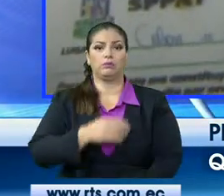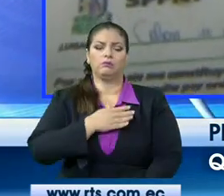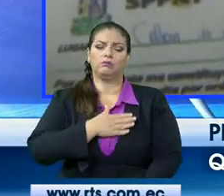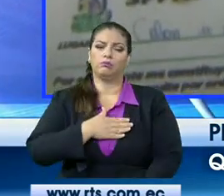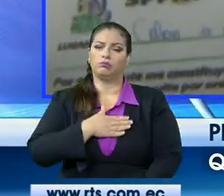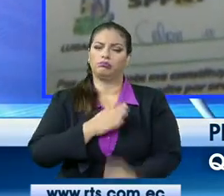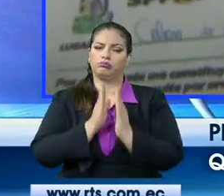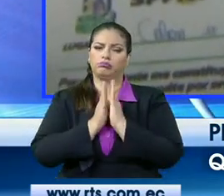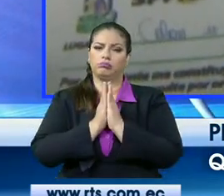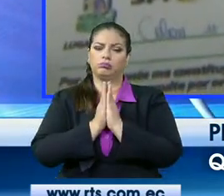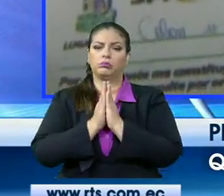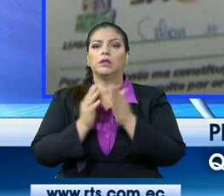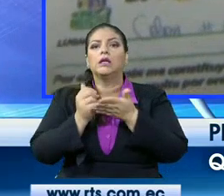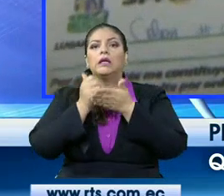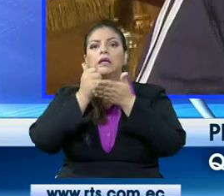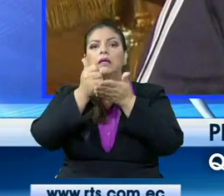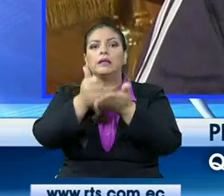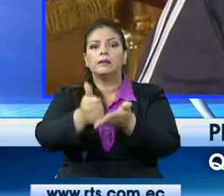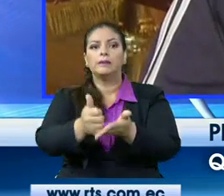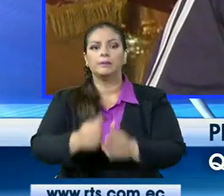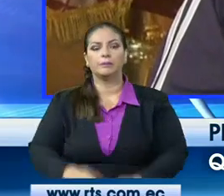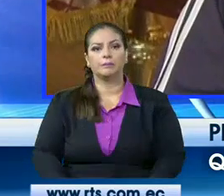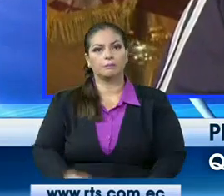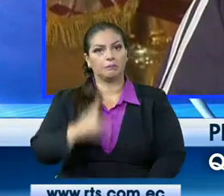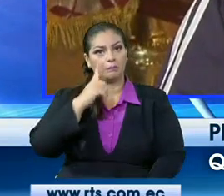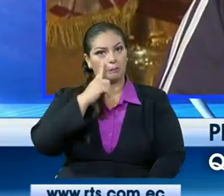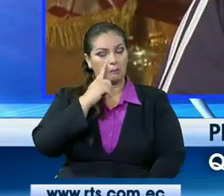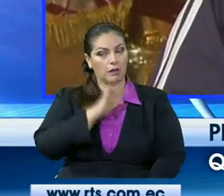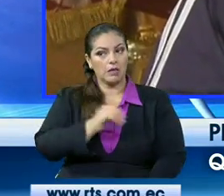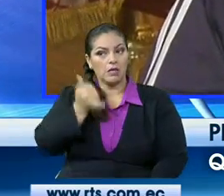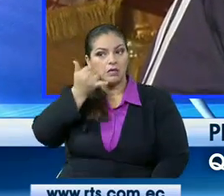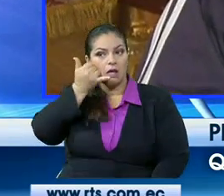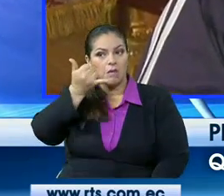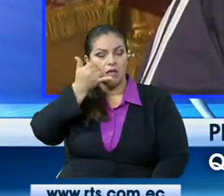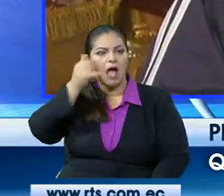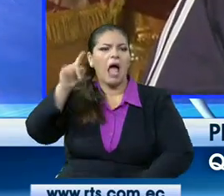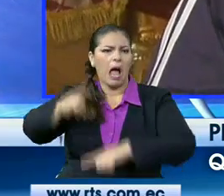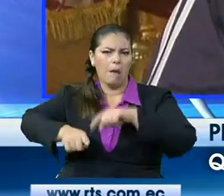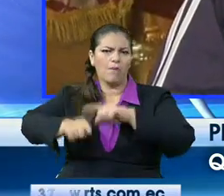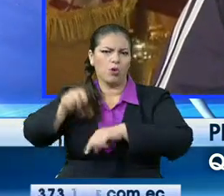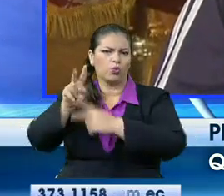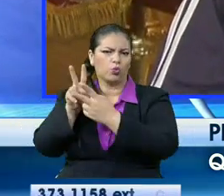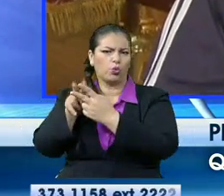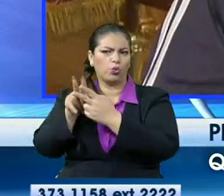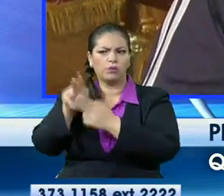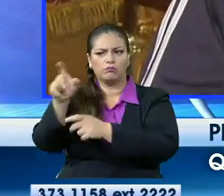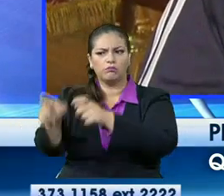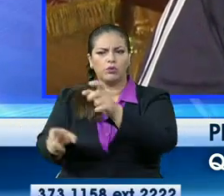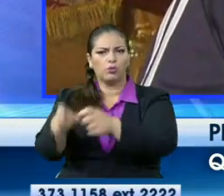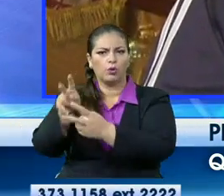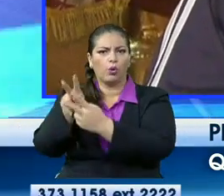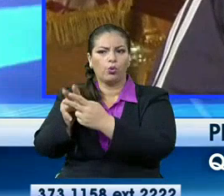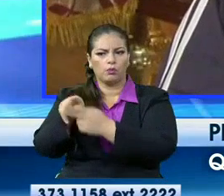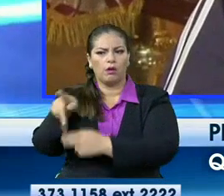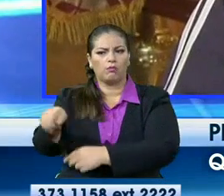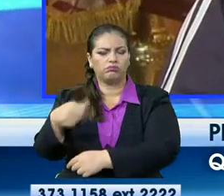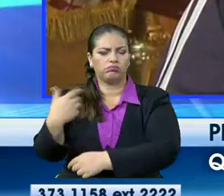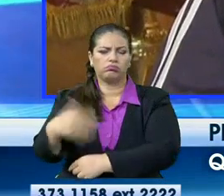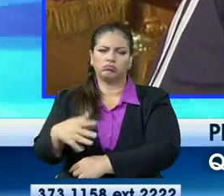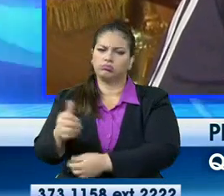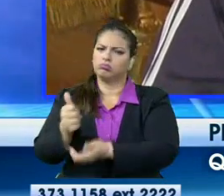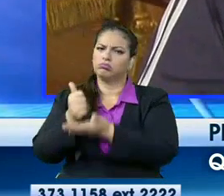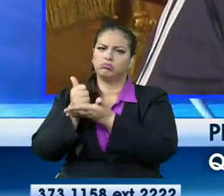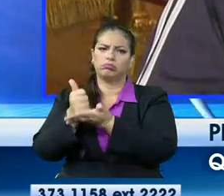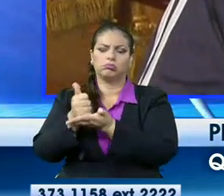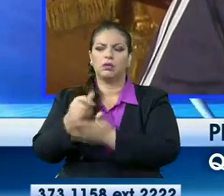nuestros amigos. Voy a ver si hago un par de llamadas a ti. Yo tengo teléfono de personas que nos han ayudado en otras ocasiones